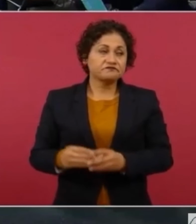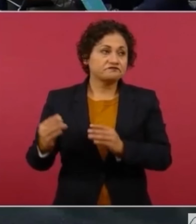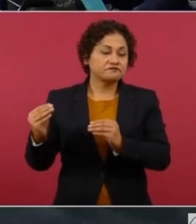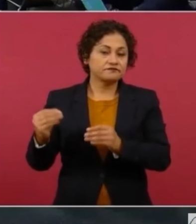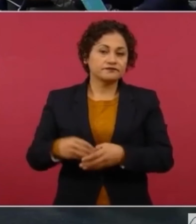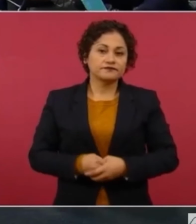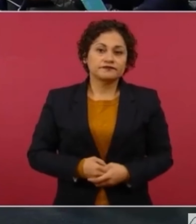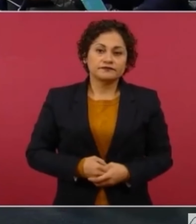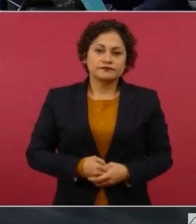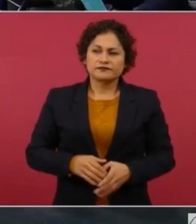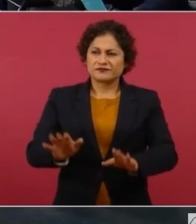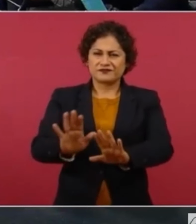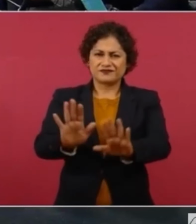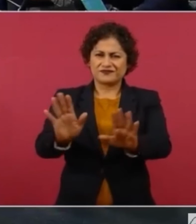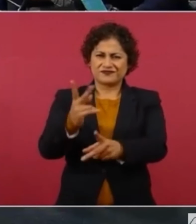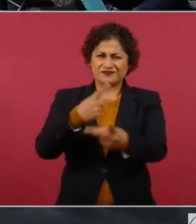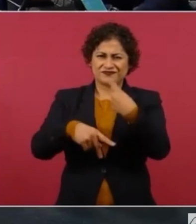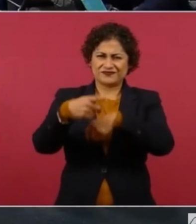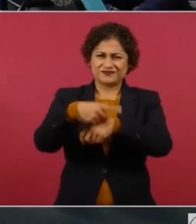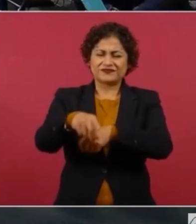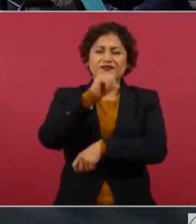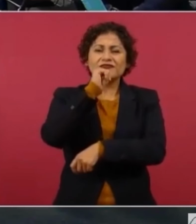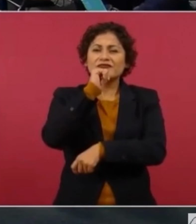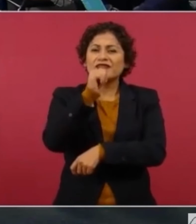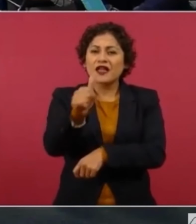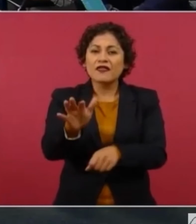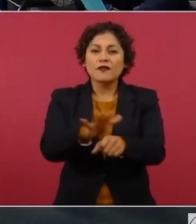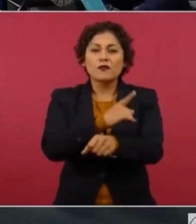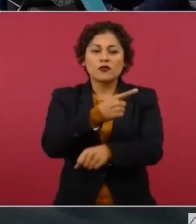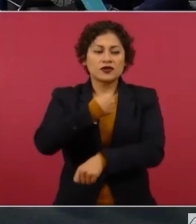No, no afecta en nada, porque somos libres.